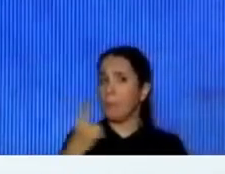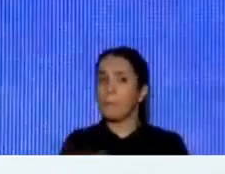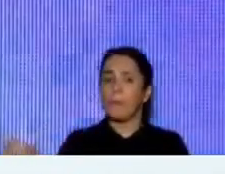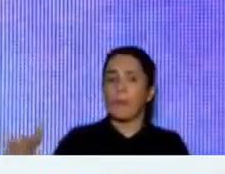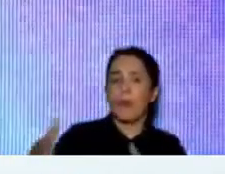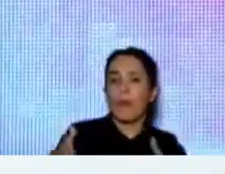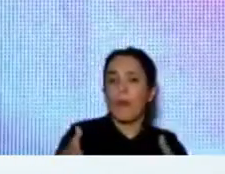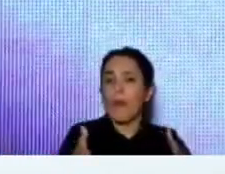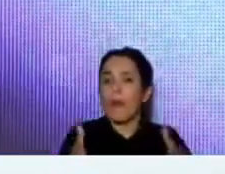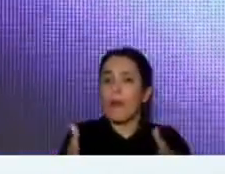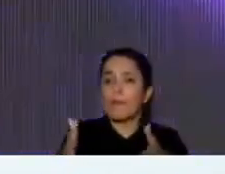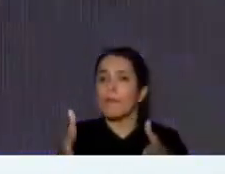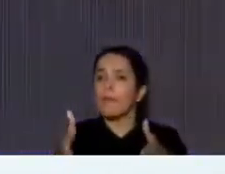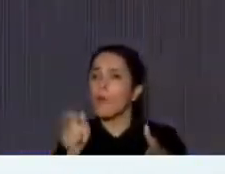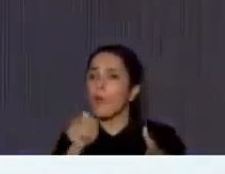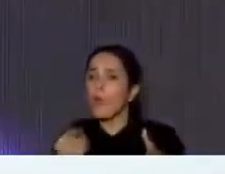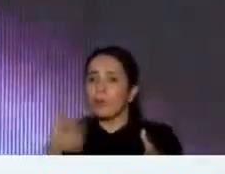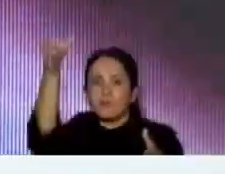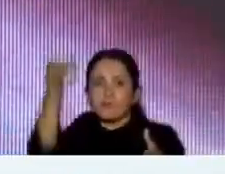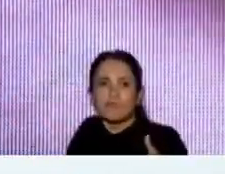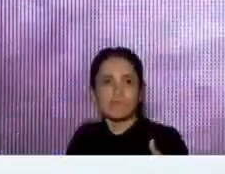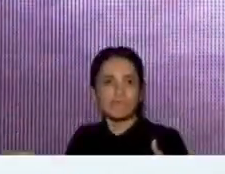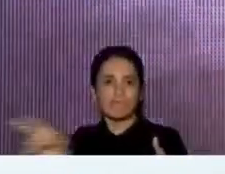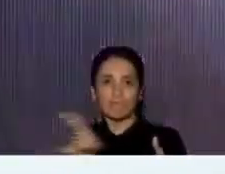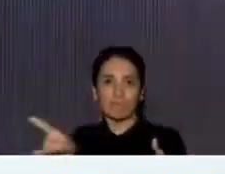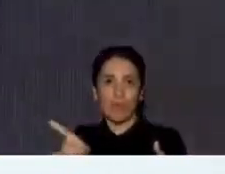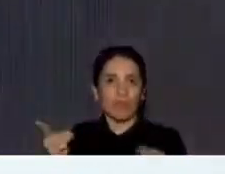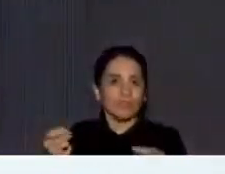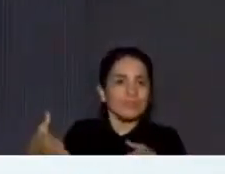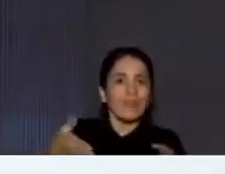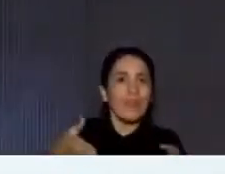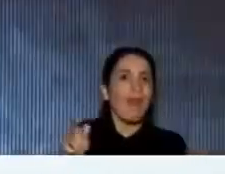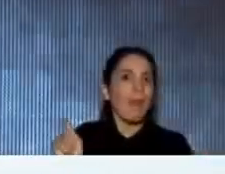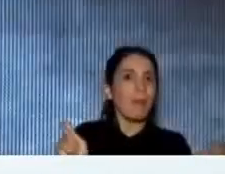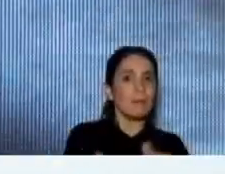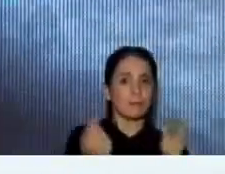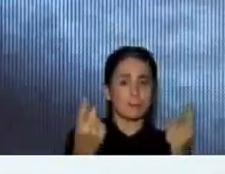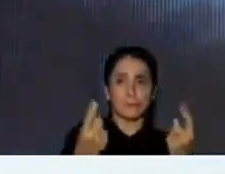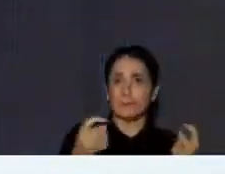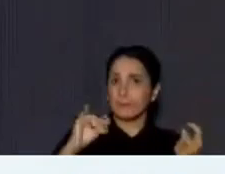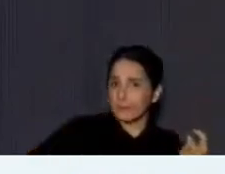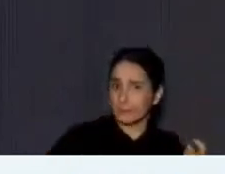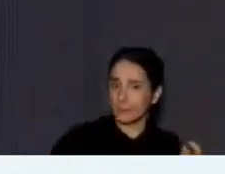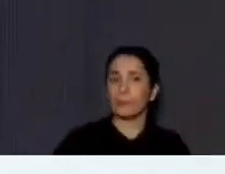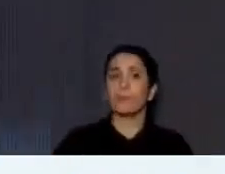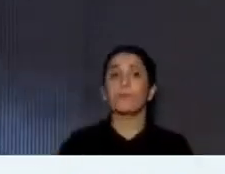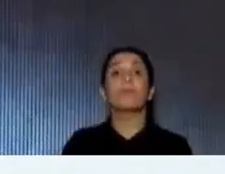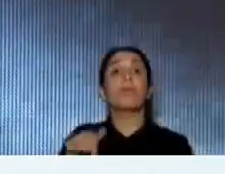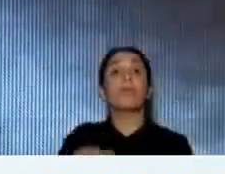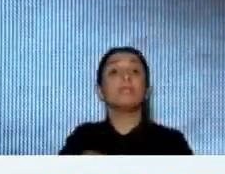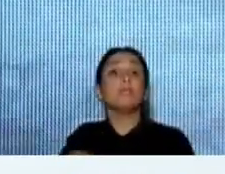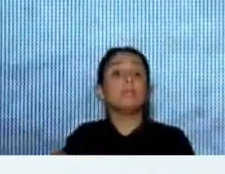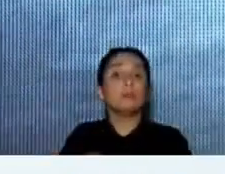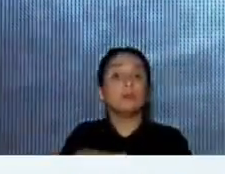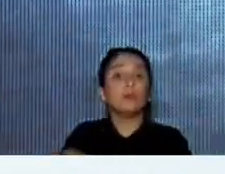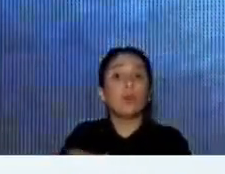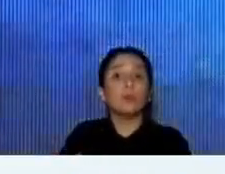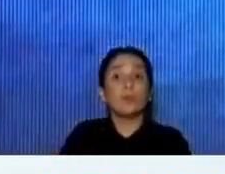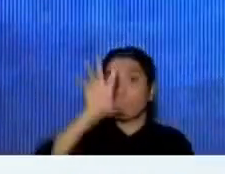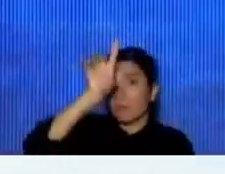donde creo que es su primera vez como intendente de la ciudad de Resistencia. Creo